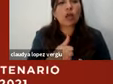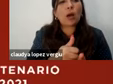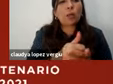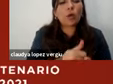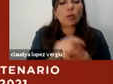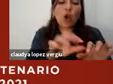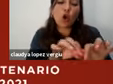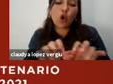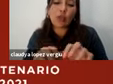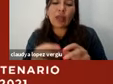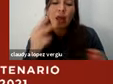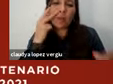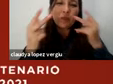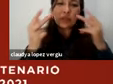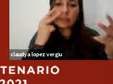ya poder,